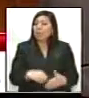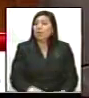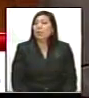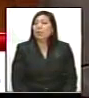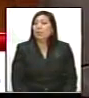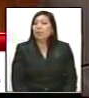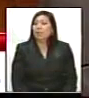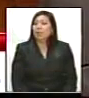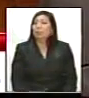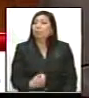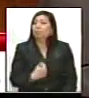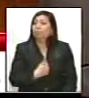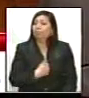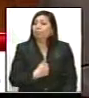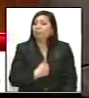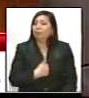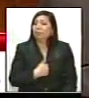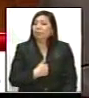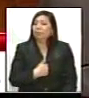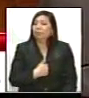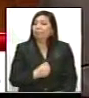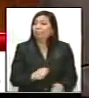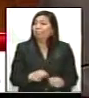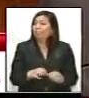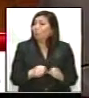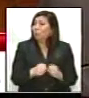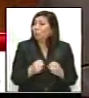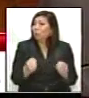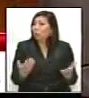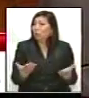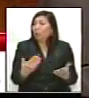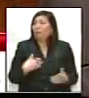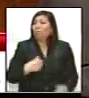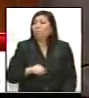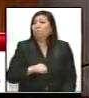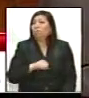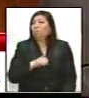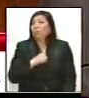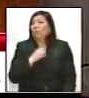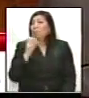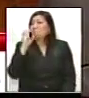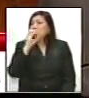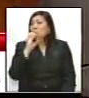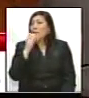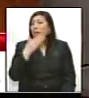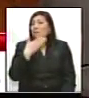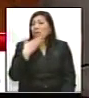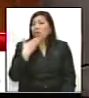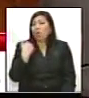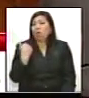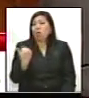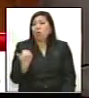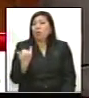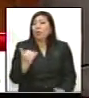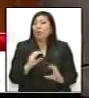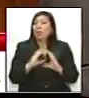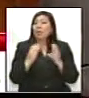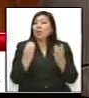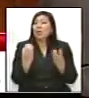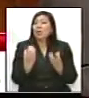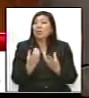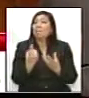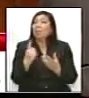de nuestra parte desprendernos muchos de nuestra soberbia y buscar la mejor marcha del congreso